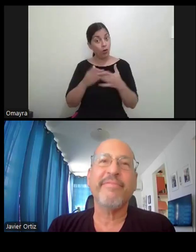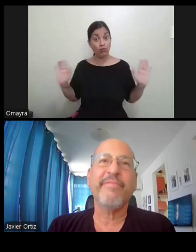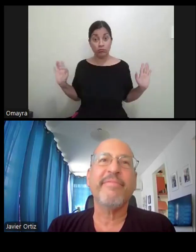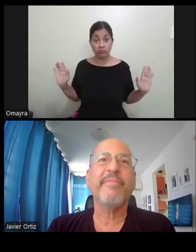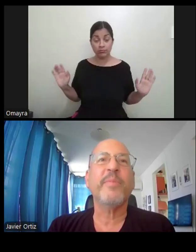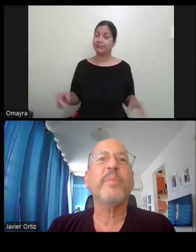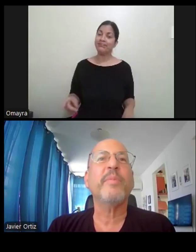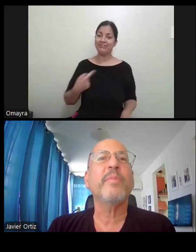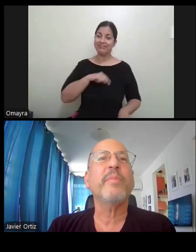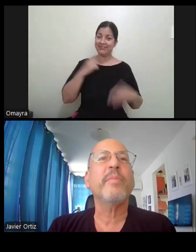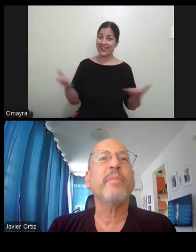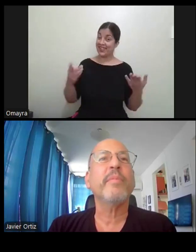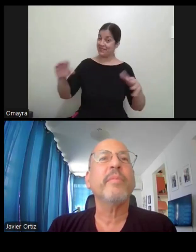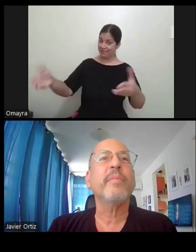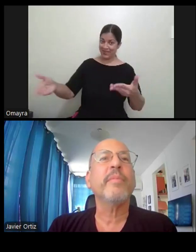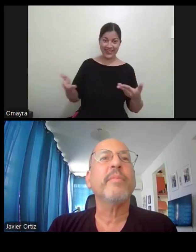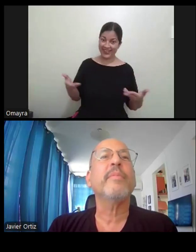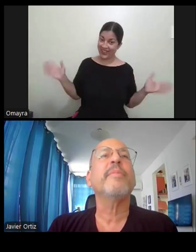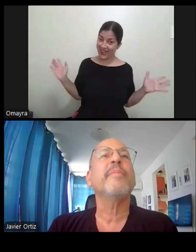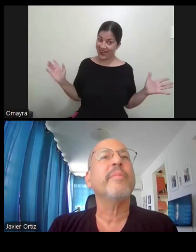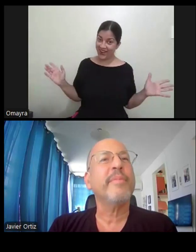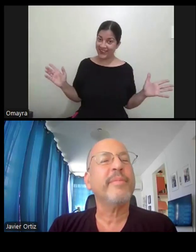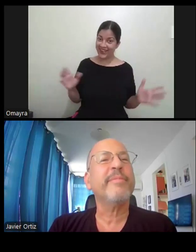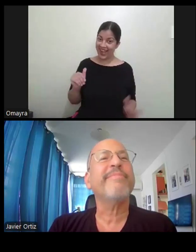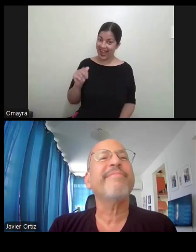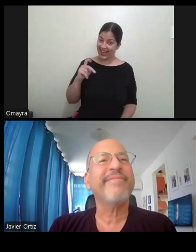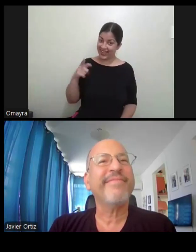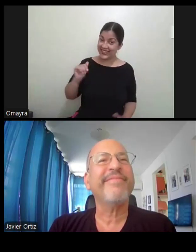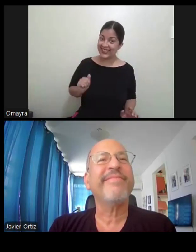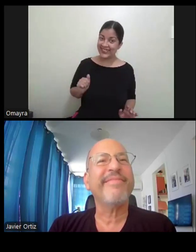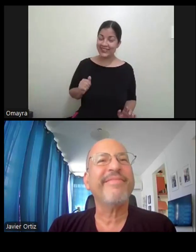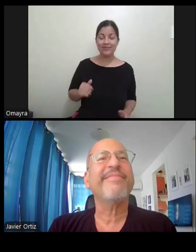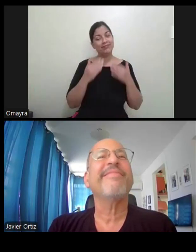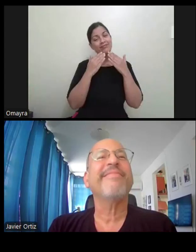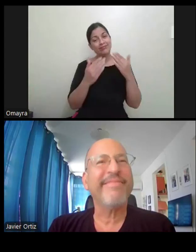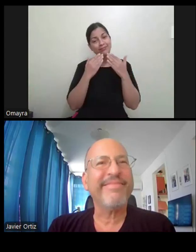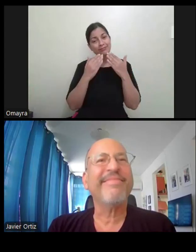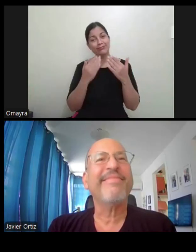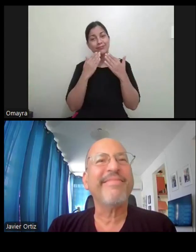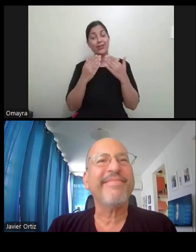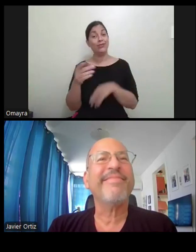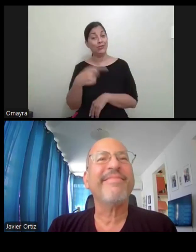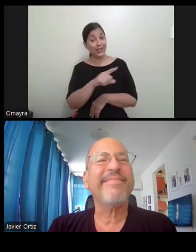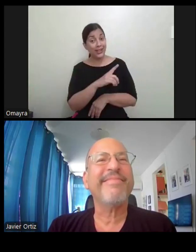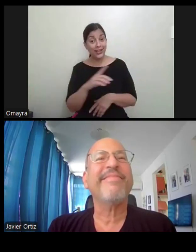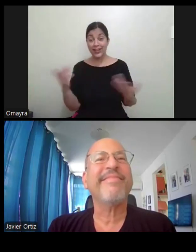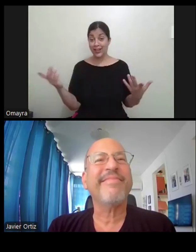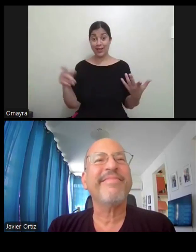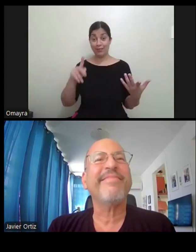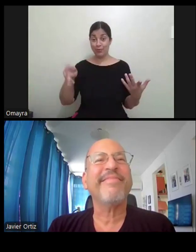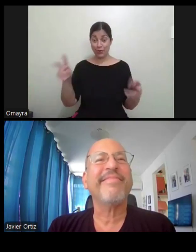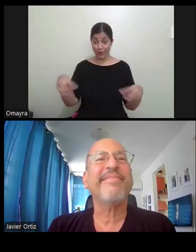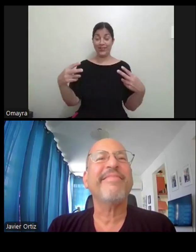aquí estamos. Bueno, bienvenida primero que todo, Anailín. Gracias a todos ustedes y a todo el público que